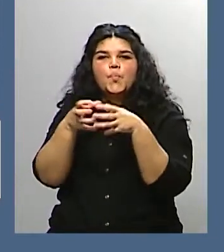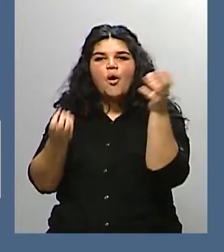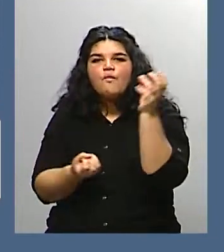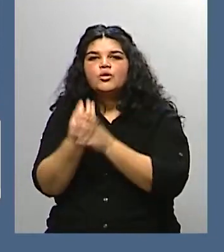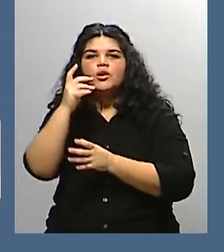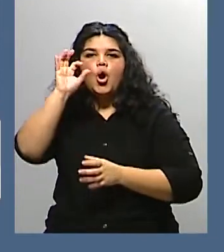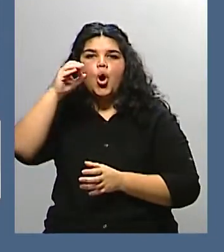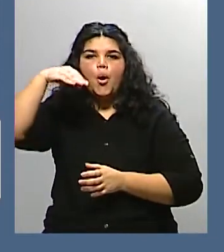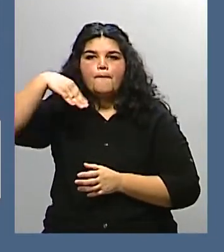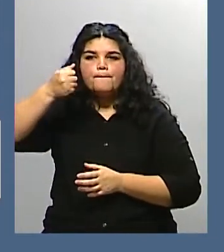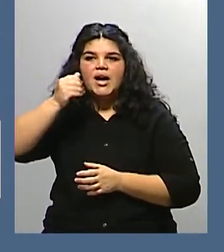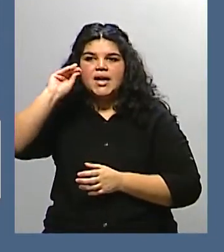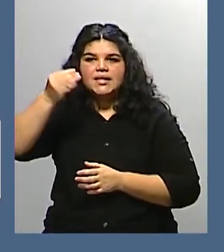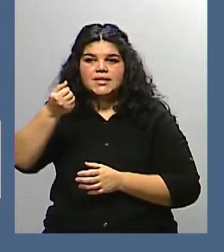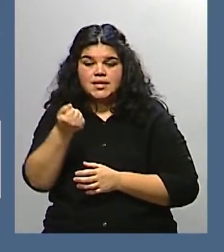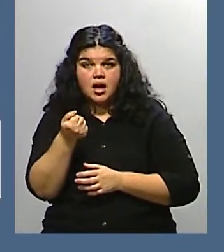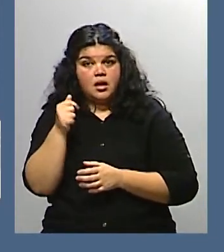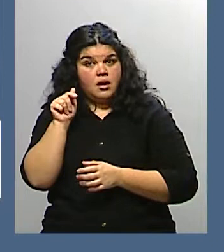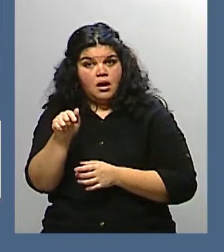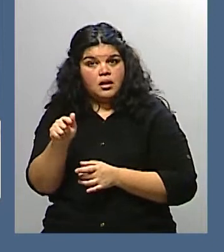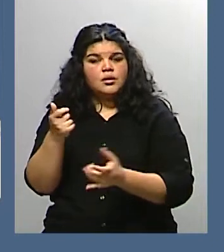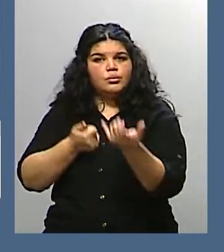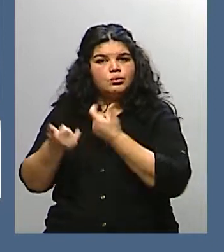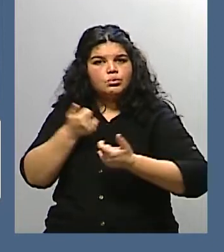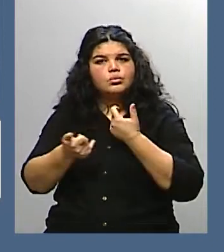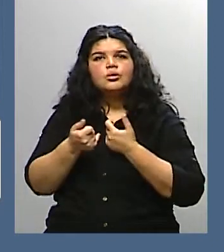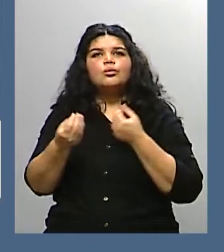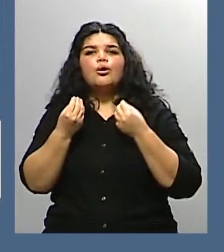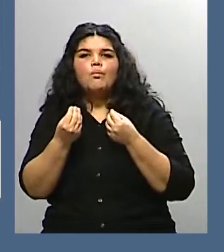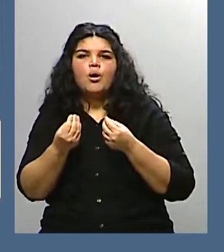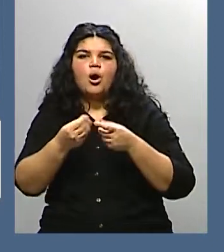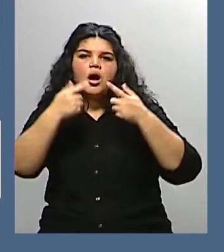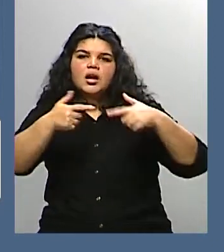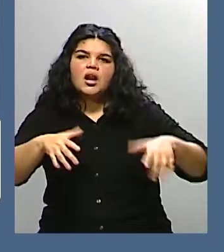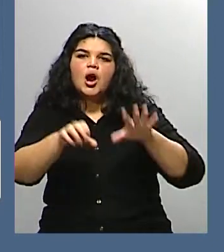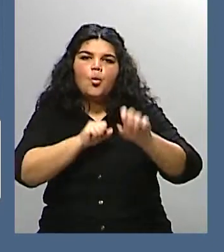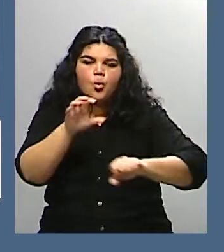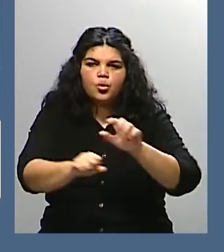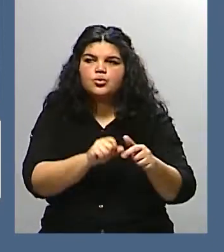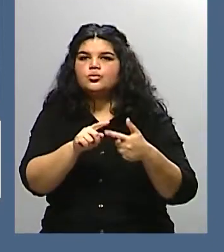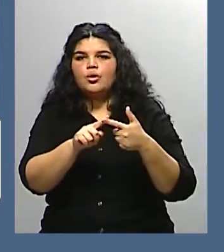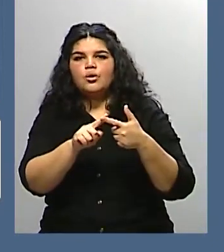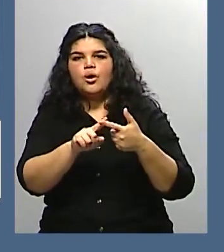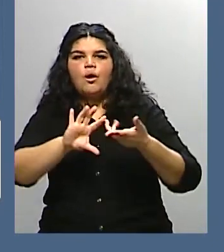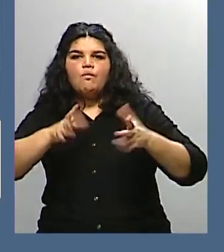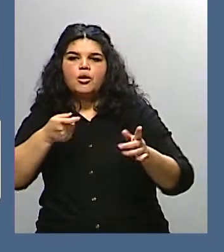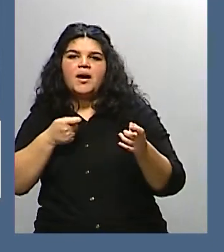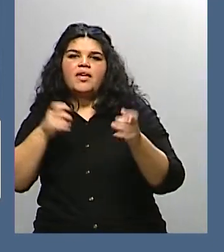cómo es que terminan operando en lo que tiene que ver con accesibilidad de recursos, capacidad logística y